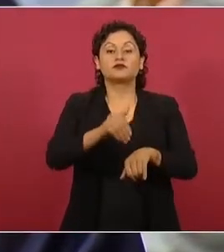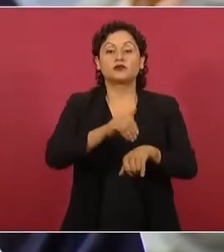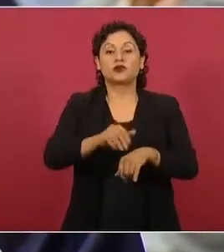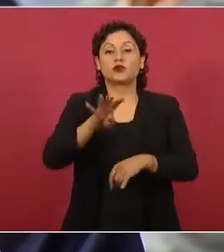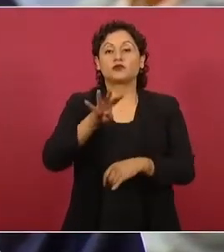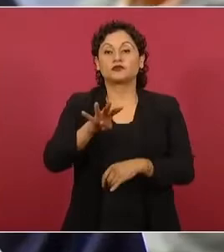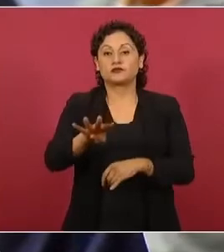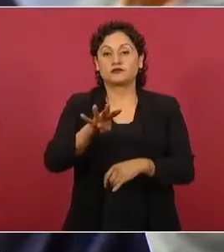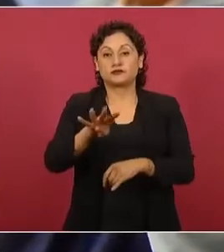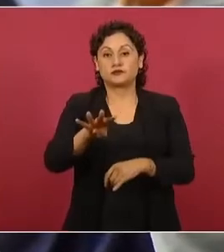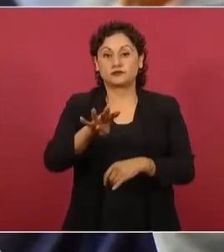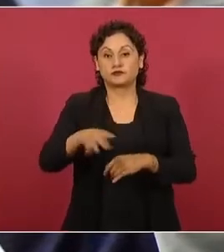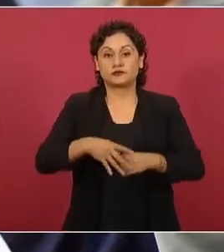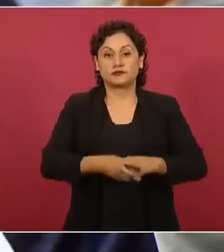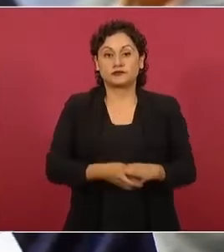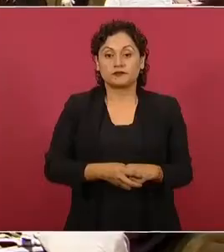19.